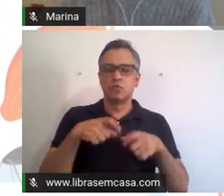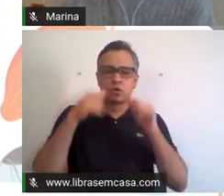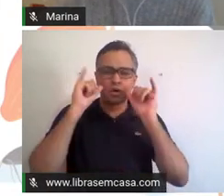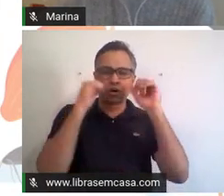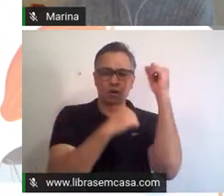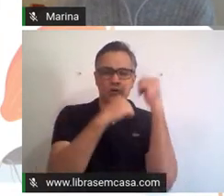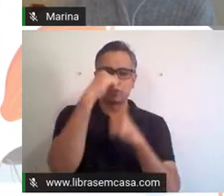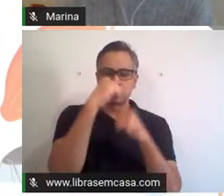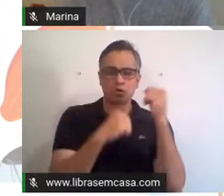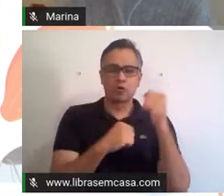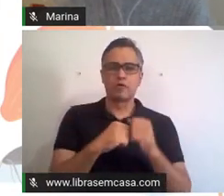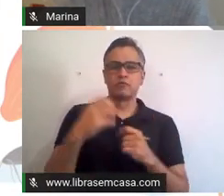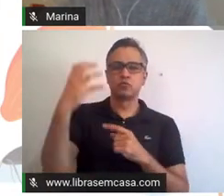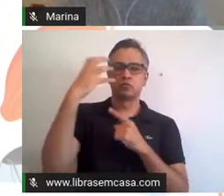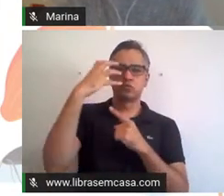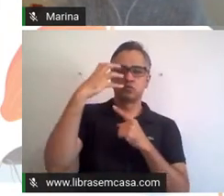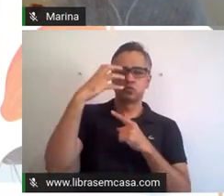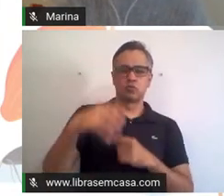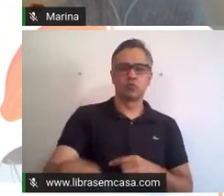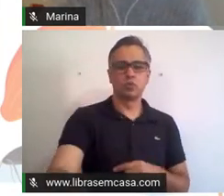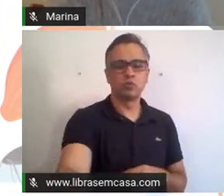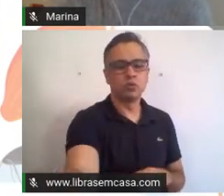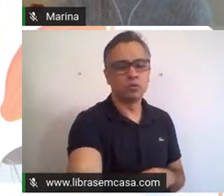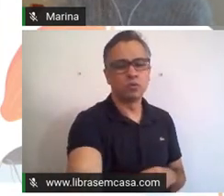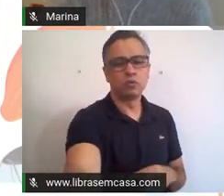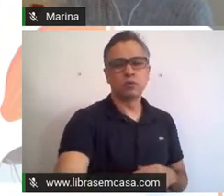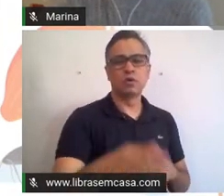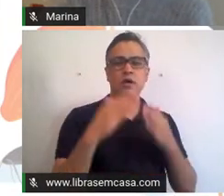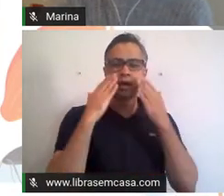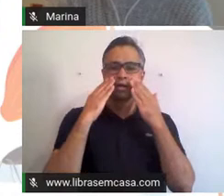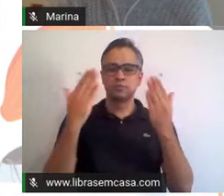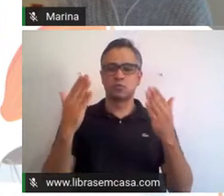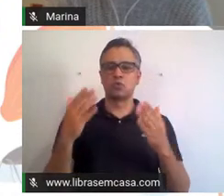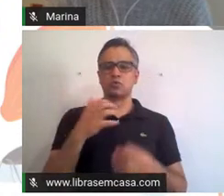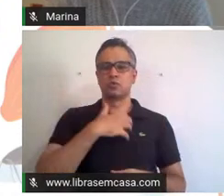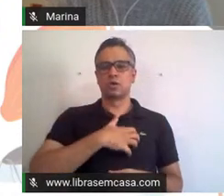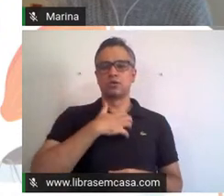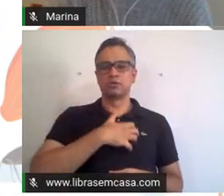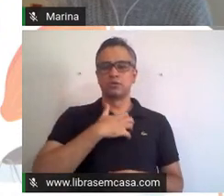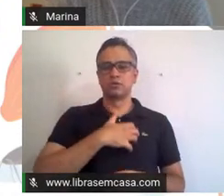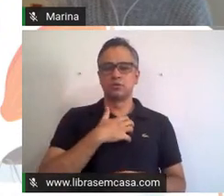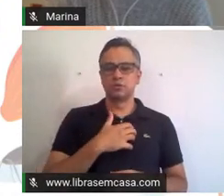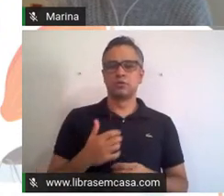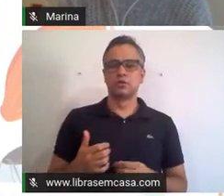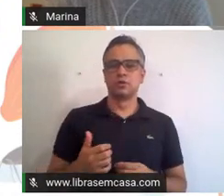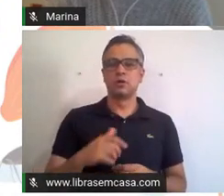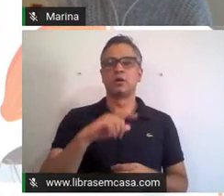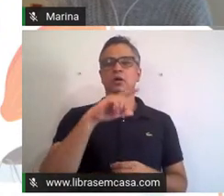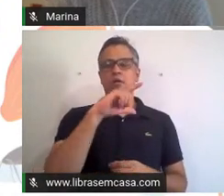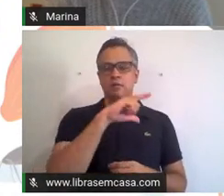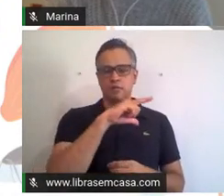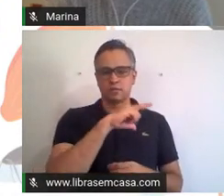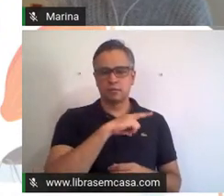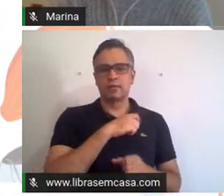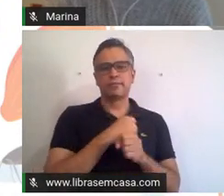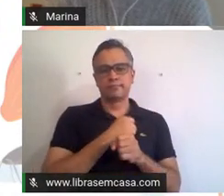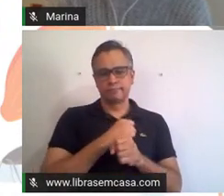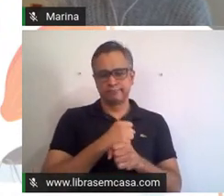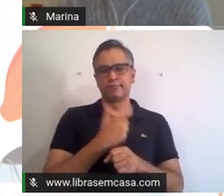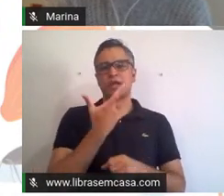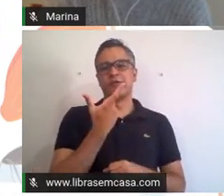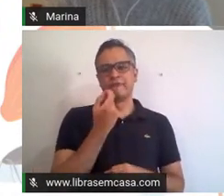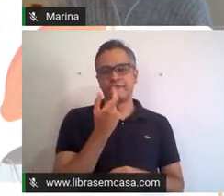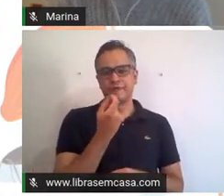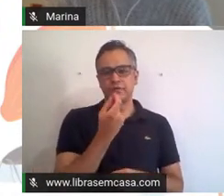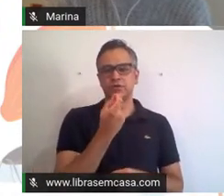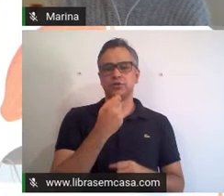estamos expuestos y expuestas en Argentina desde hace por lo menos 20 años, cada vez